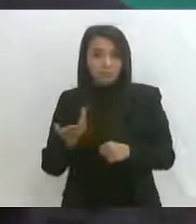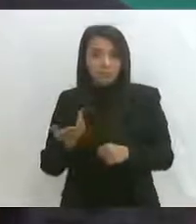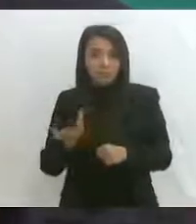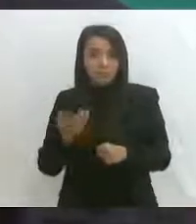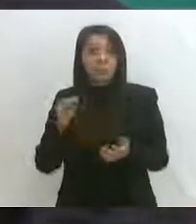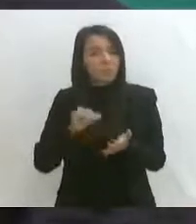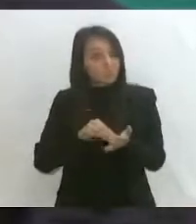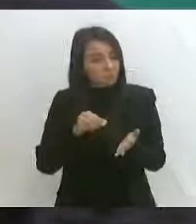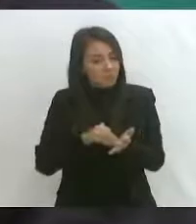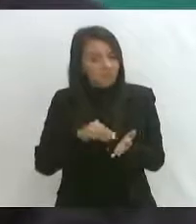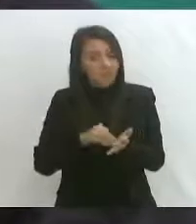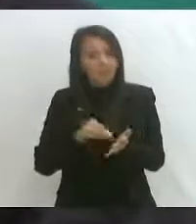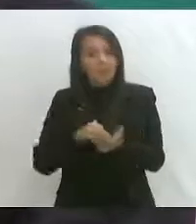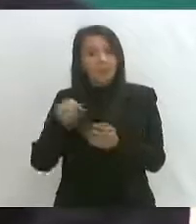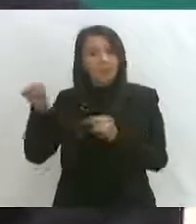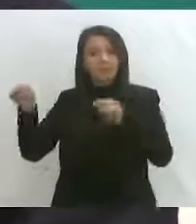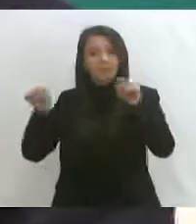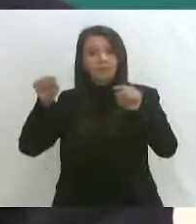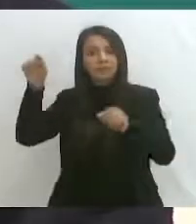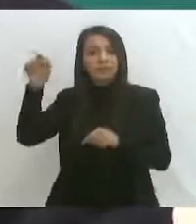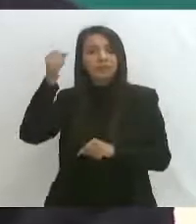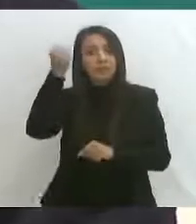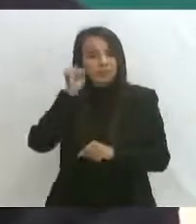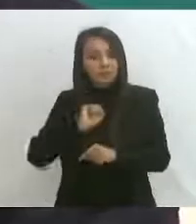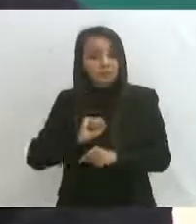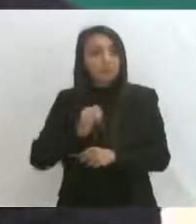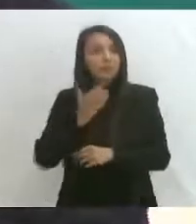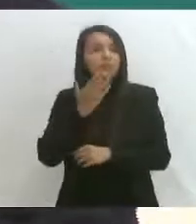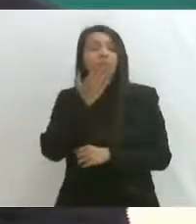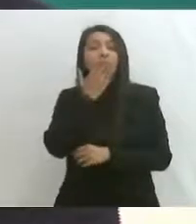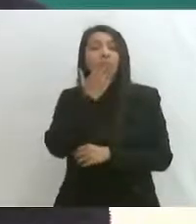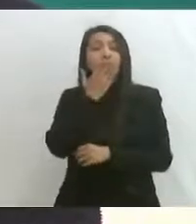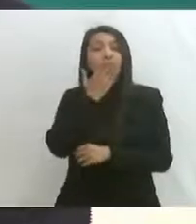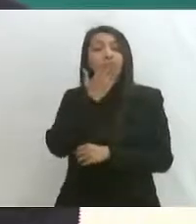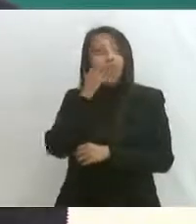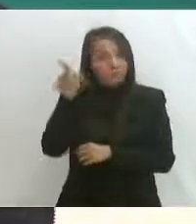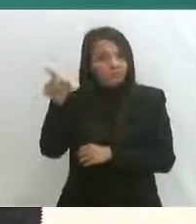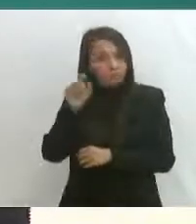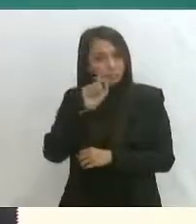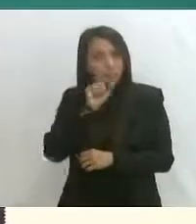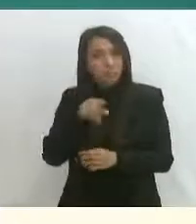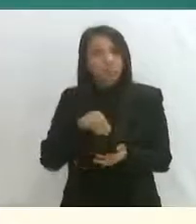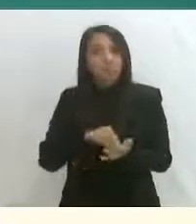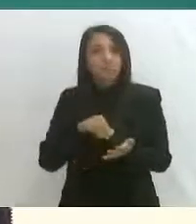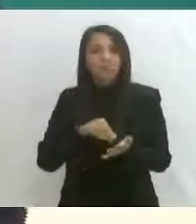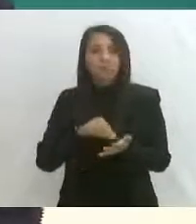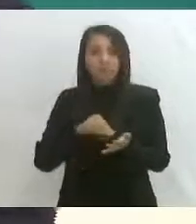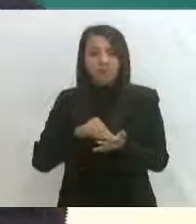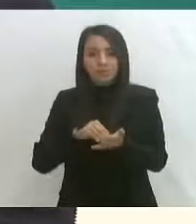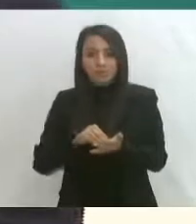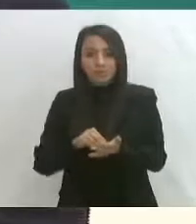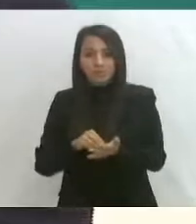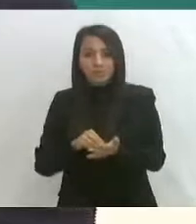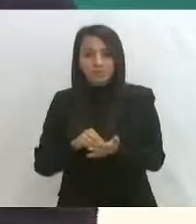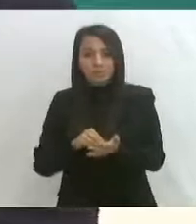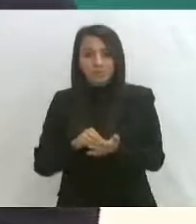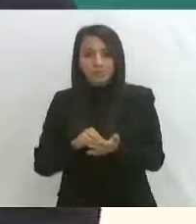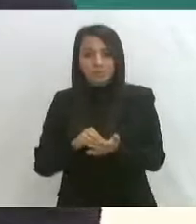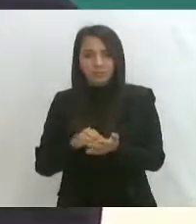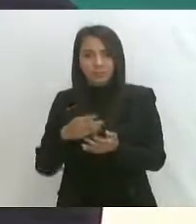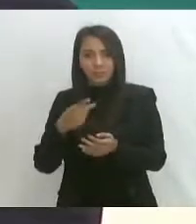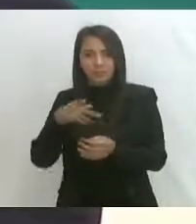pasa todavía en Sonora, pero todo esto se